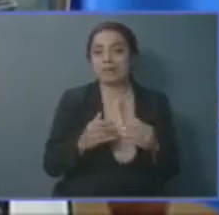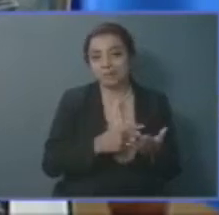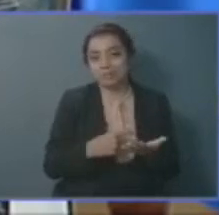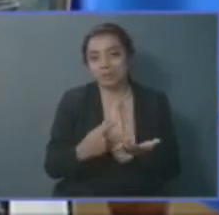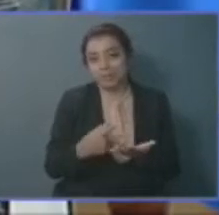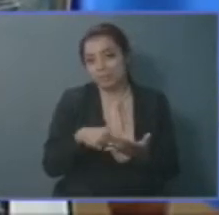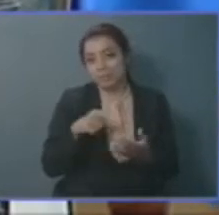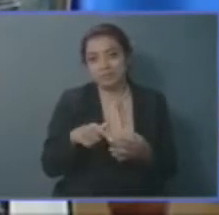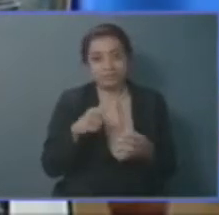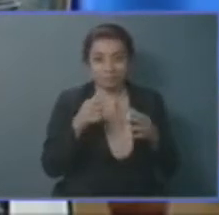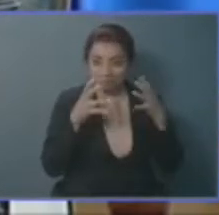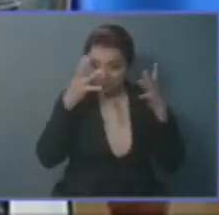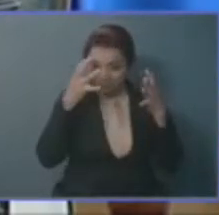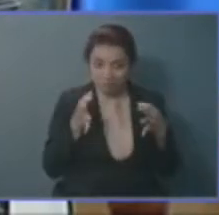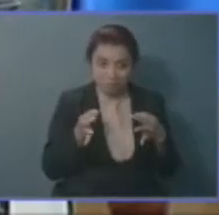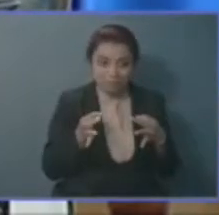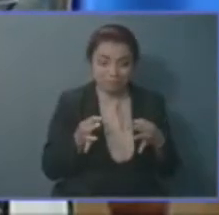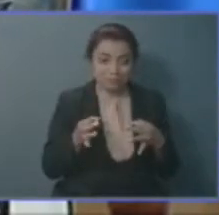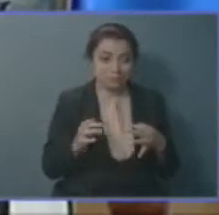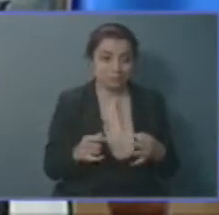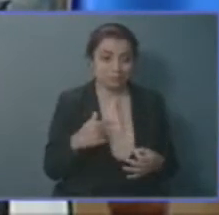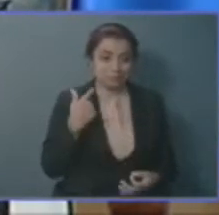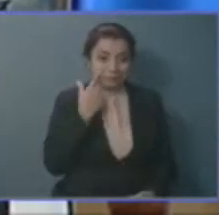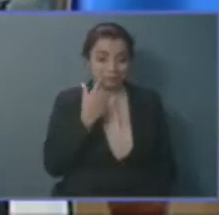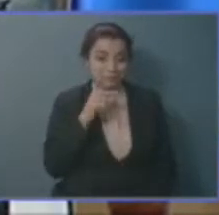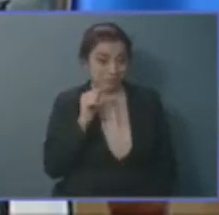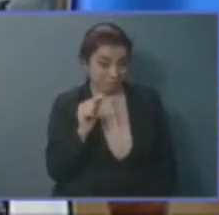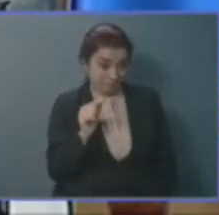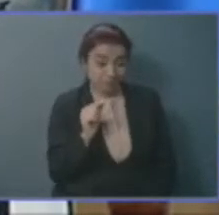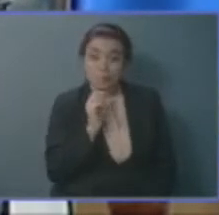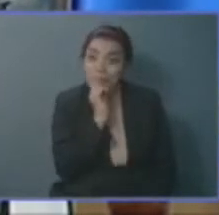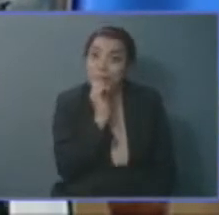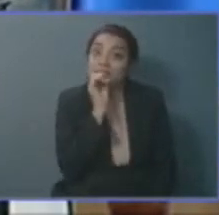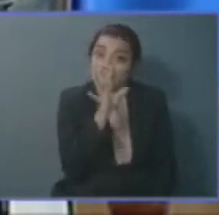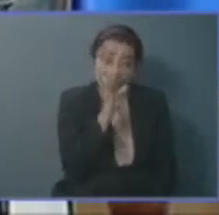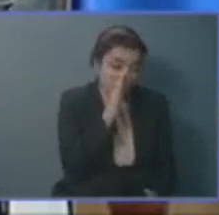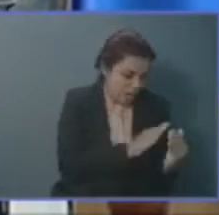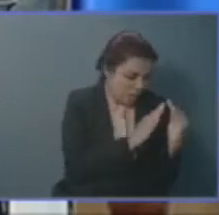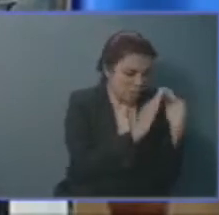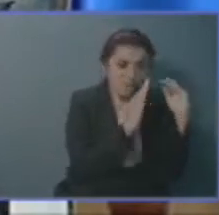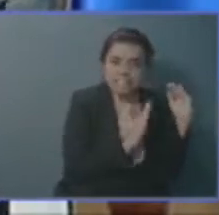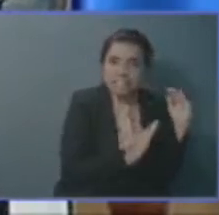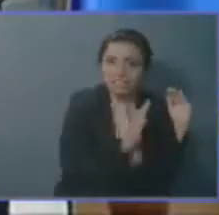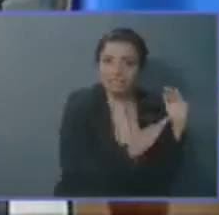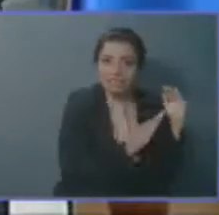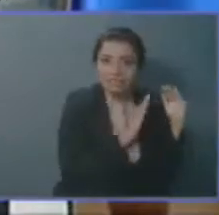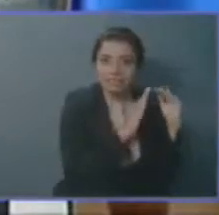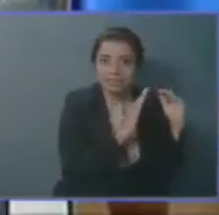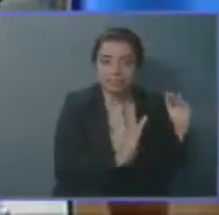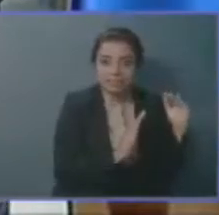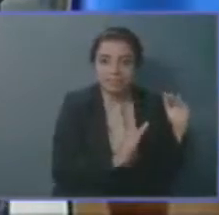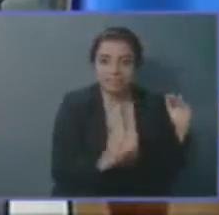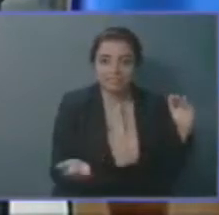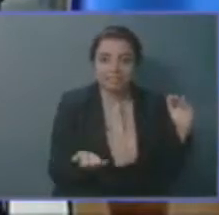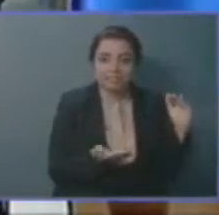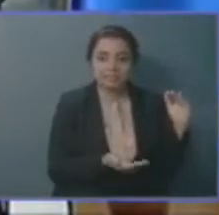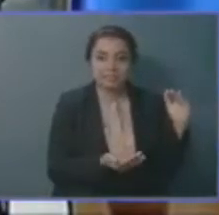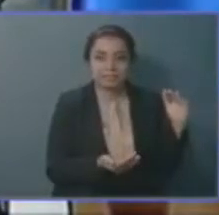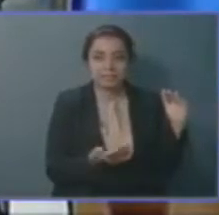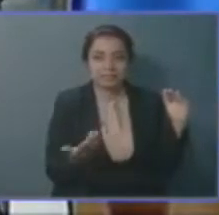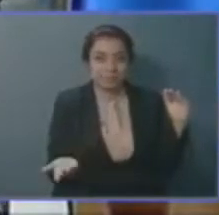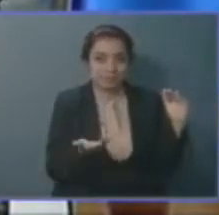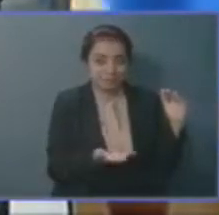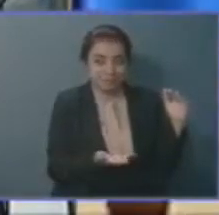cuarentenas, como dicho, porque eran entidades, funciones de las cuales no se podía